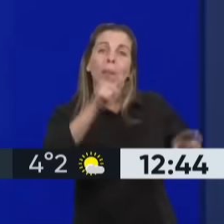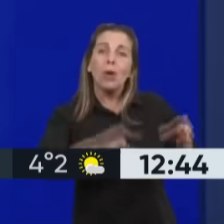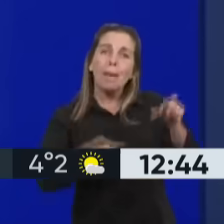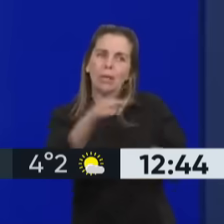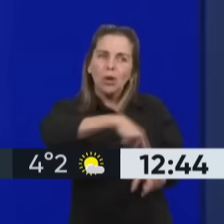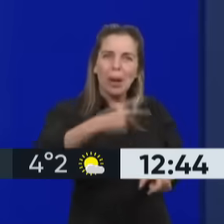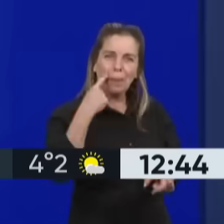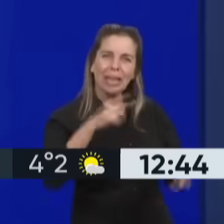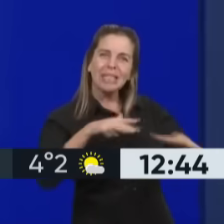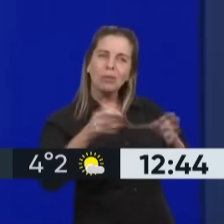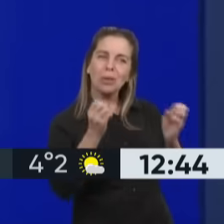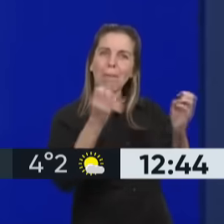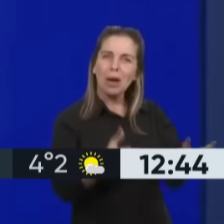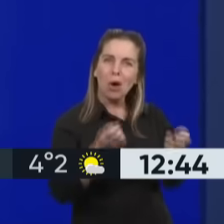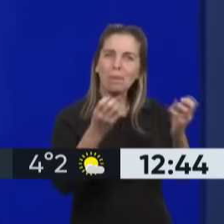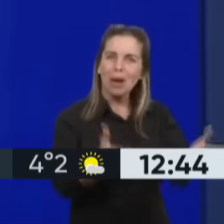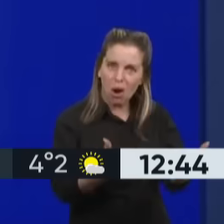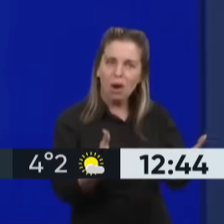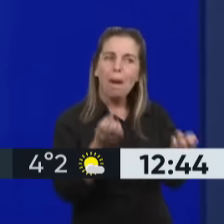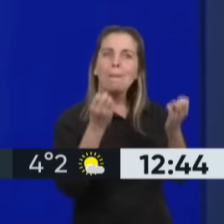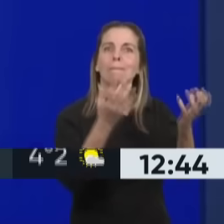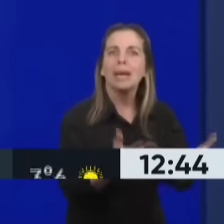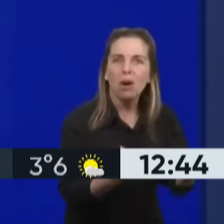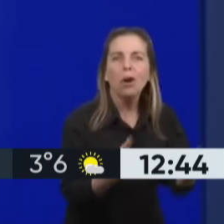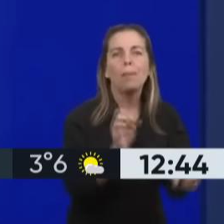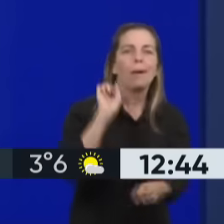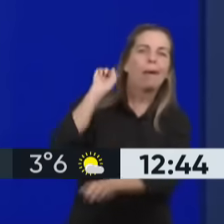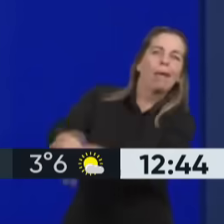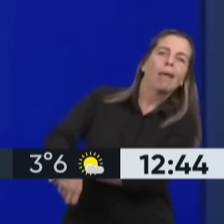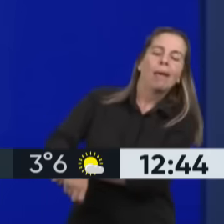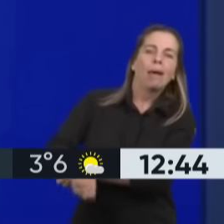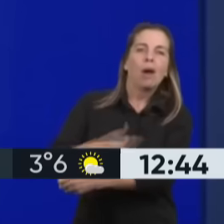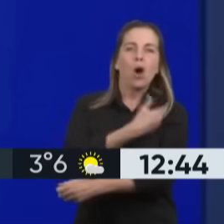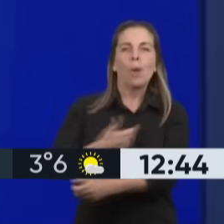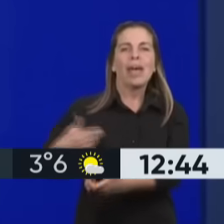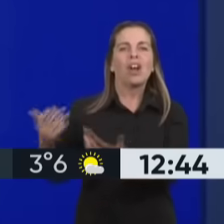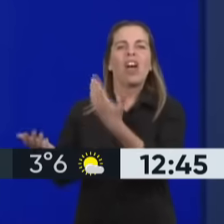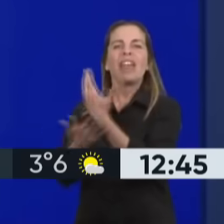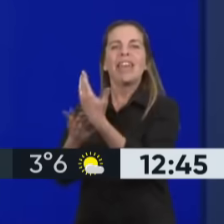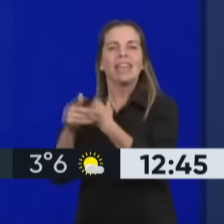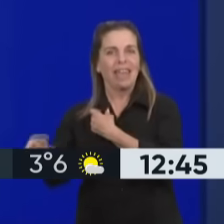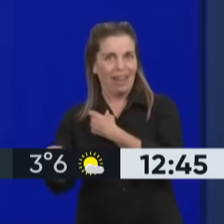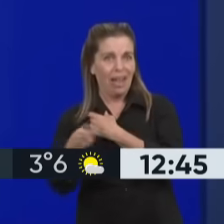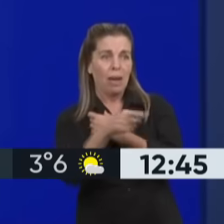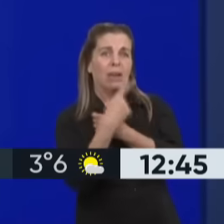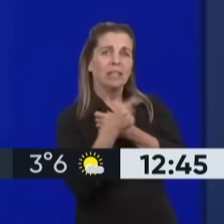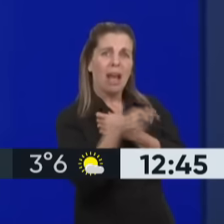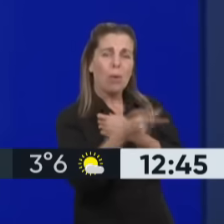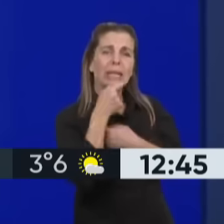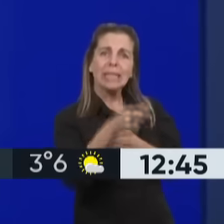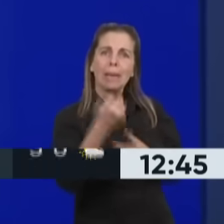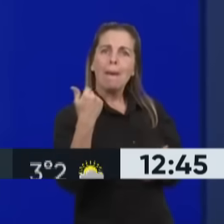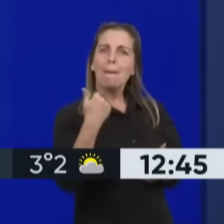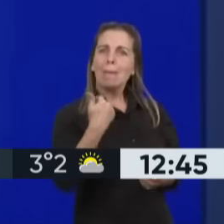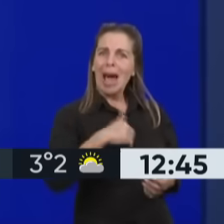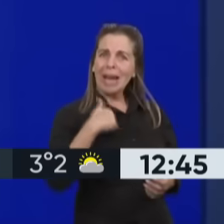mejor, cuando los pobres empiezan a tener, dejan de escuchar a los gobiernos de izquierda, porque saben que si el país sale adelante, la